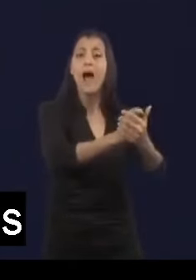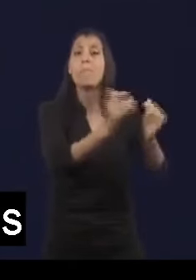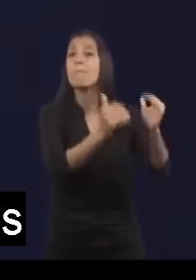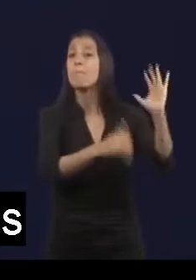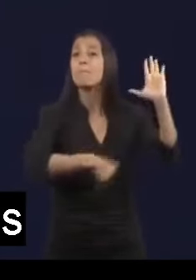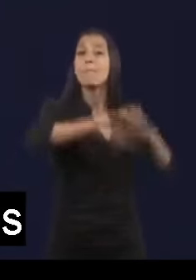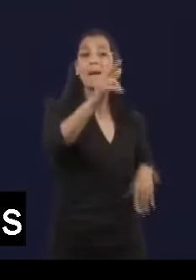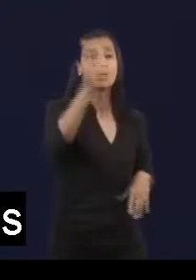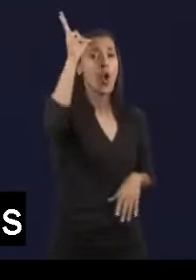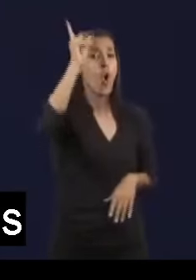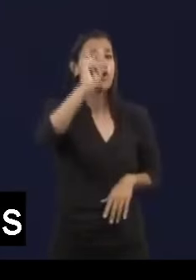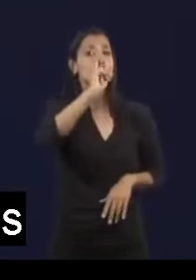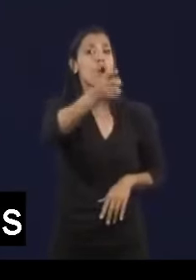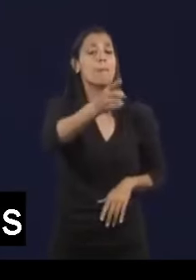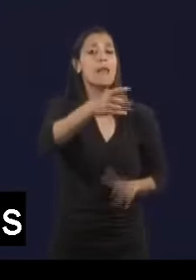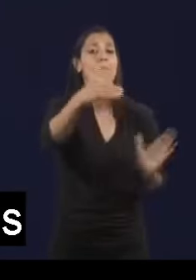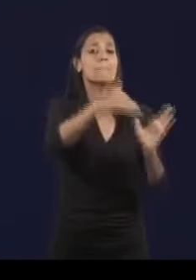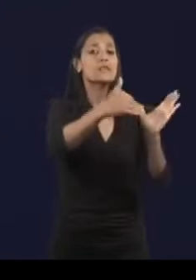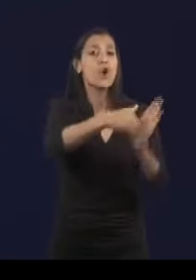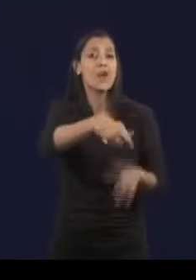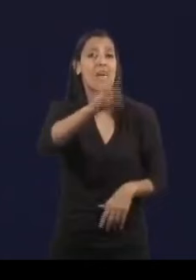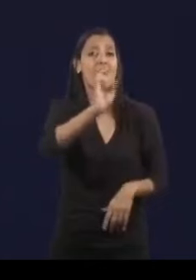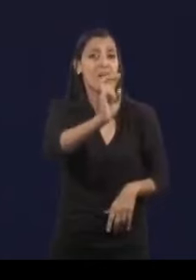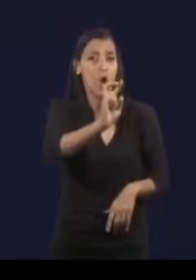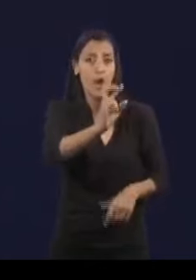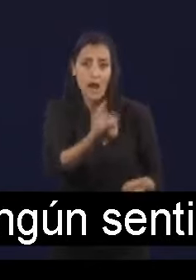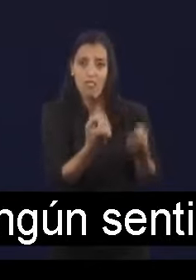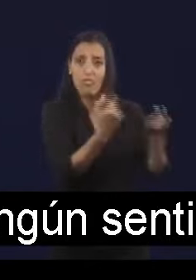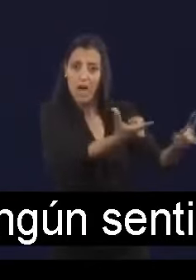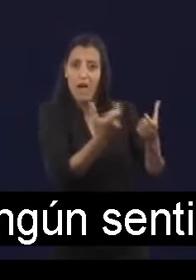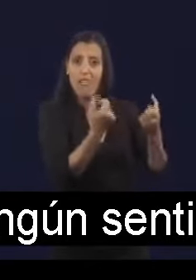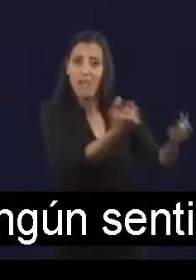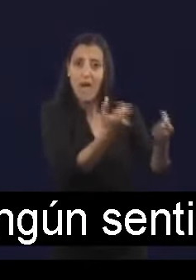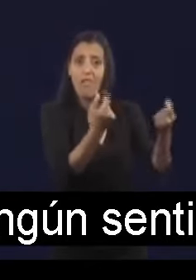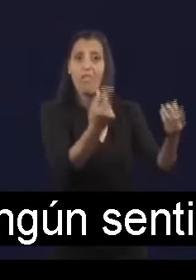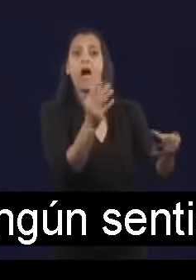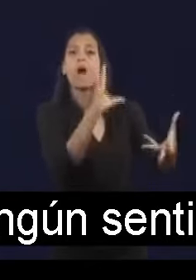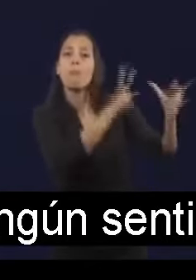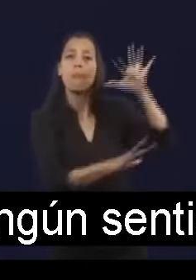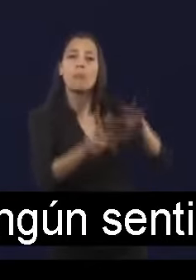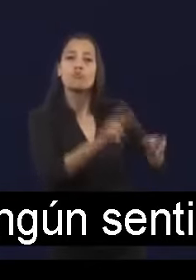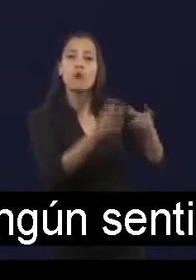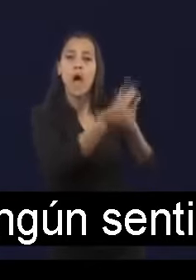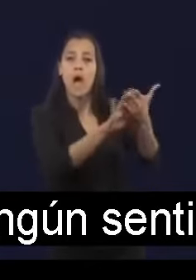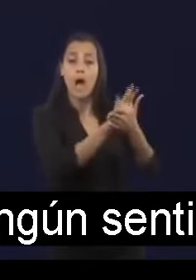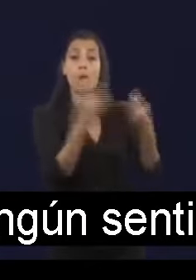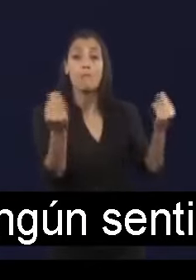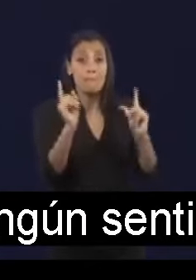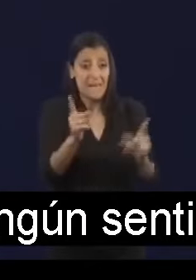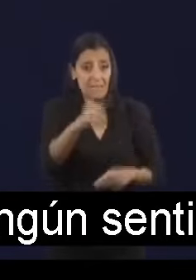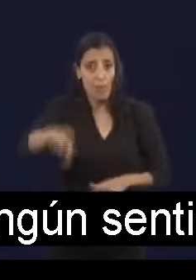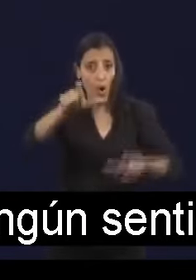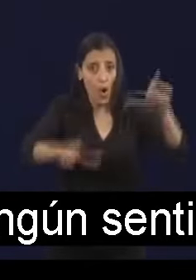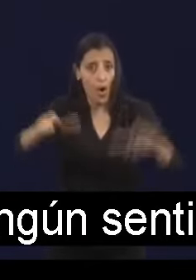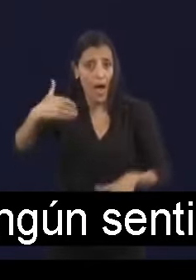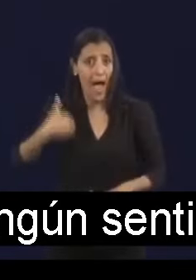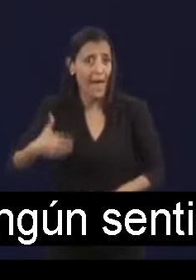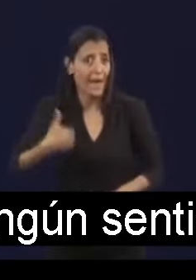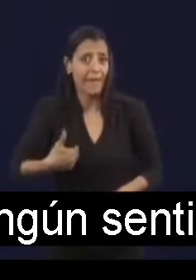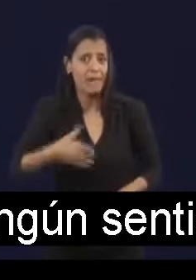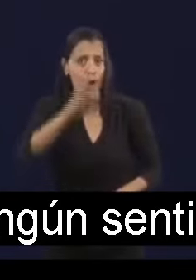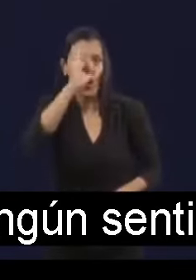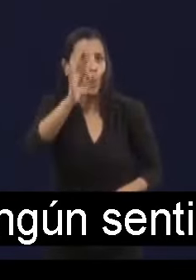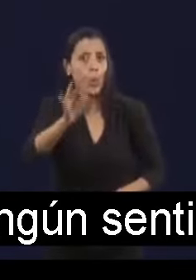los 8000 millones de dólares por qu los argentinos de los cuales nunca han viajado en su